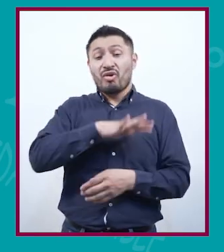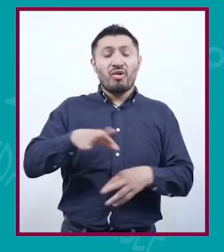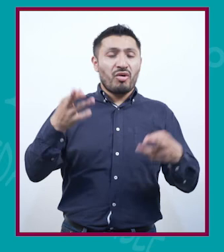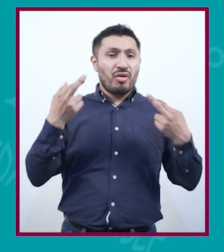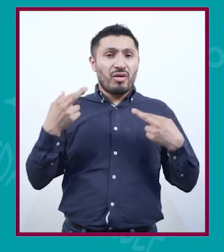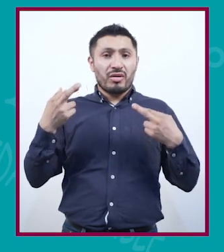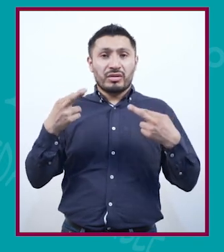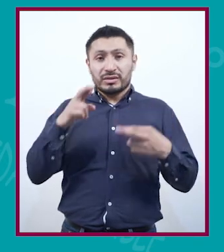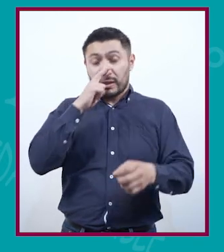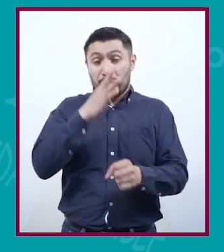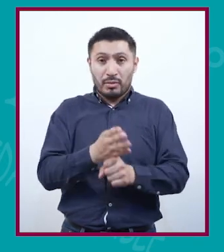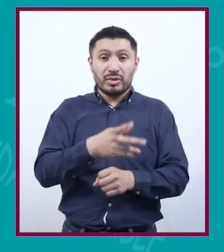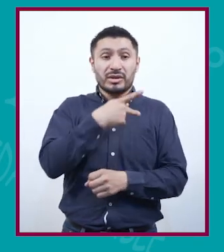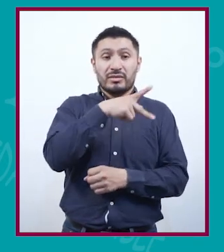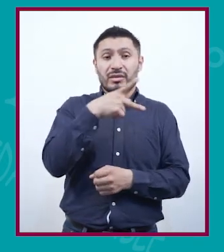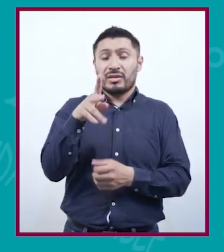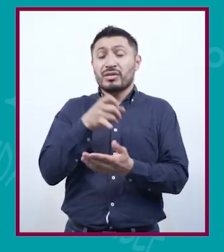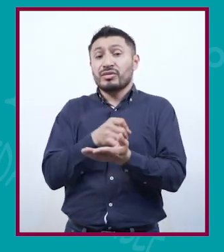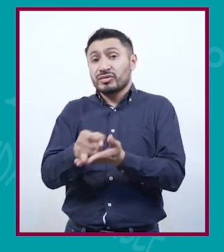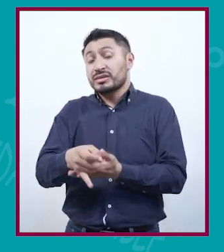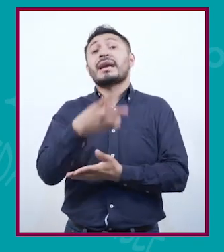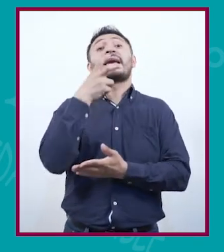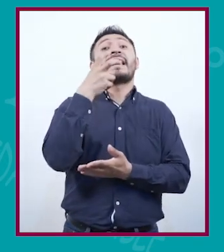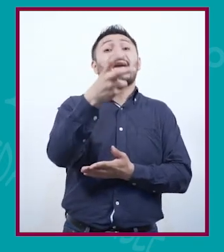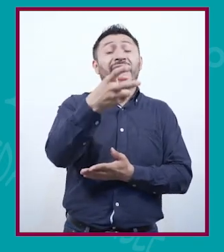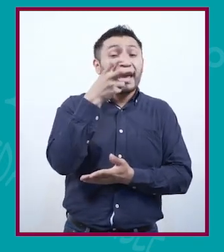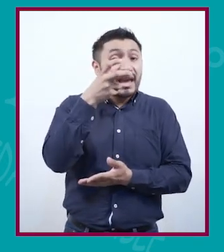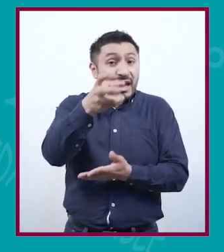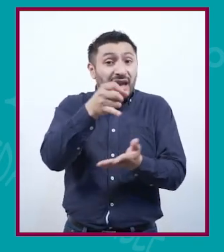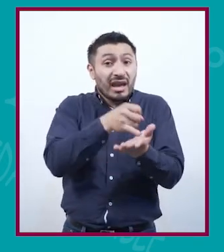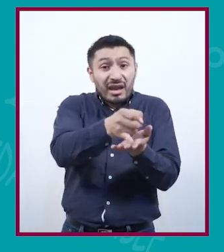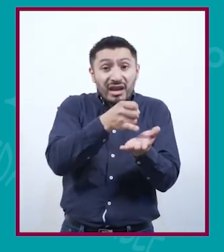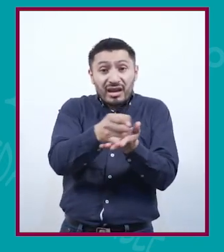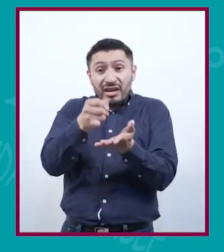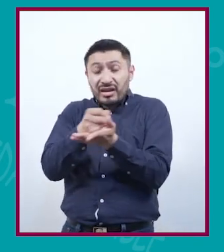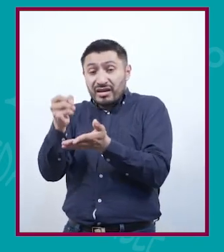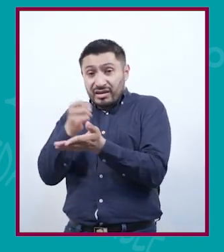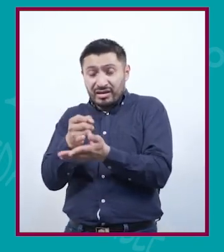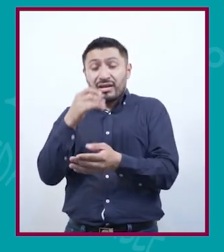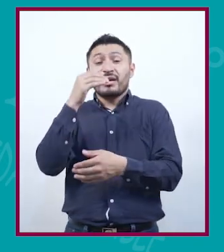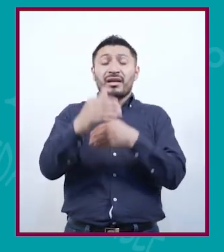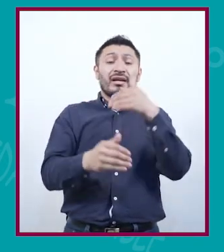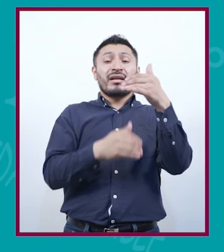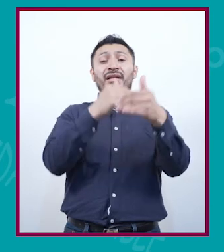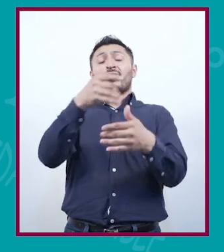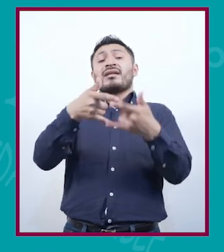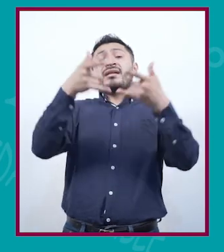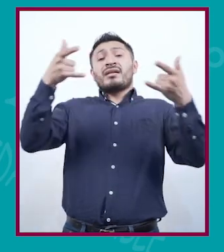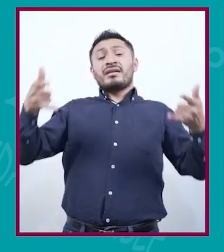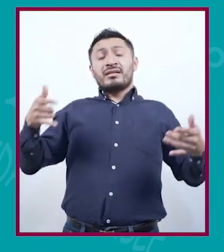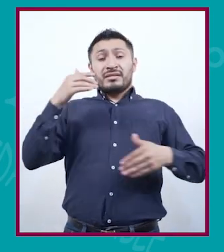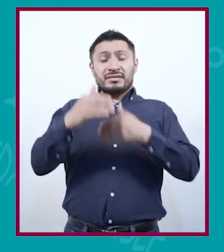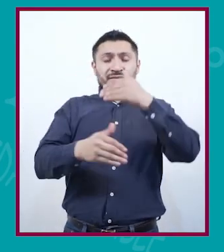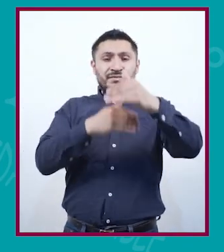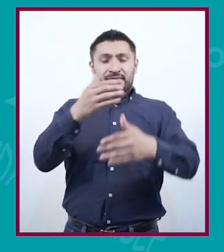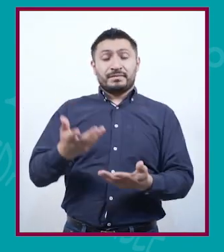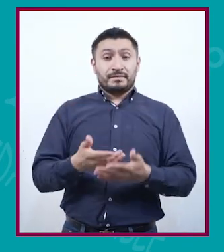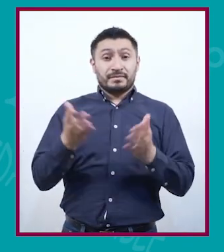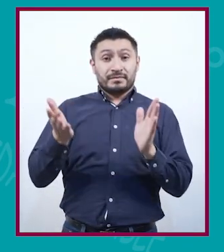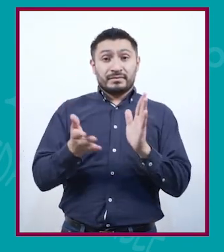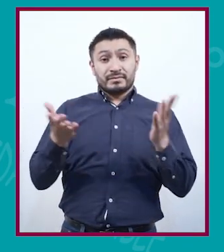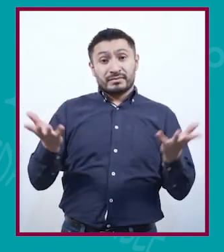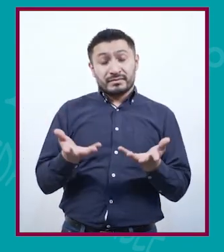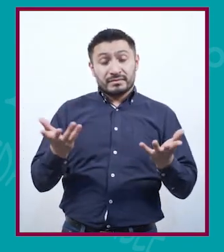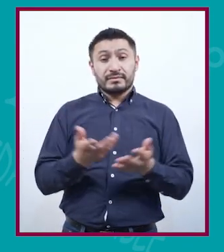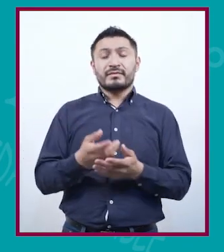niños, responsables de sus decisiones. Y son esas decisiones las que van llevando los procesos históricos de un lugar